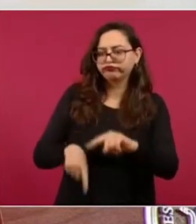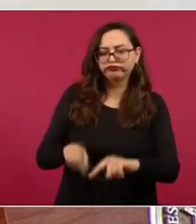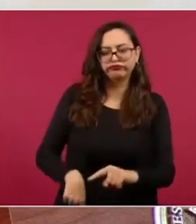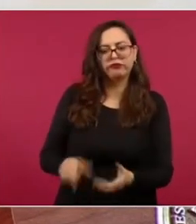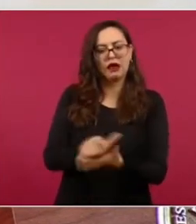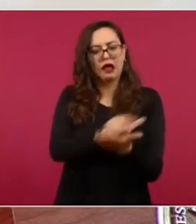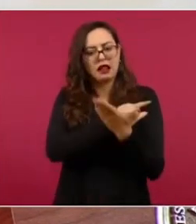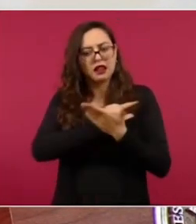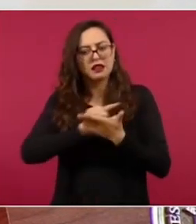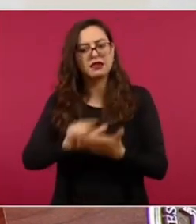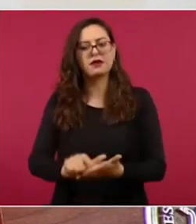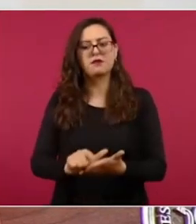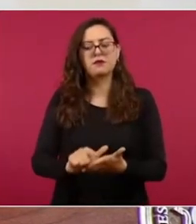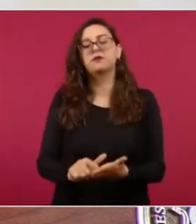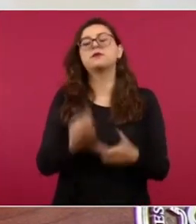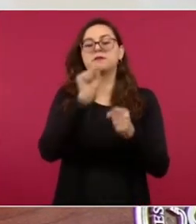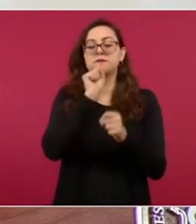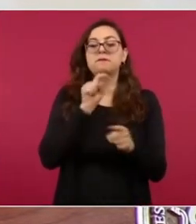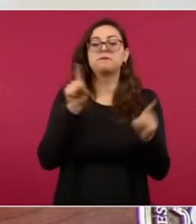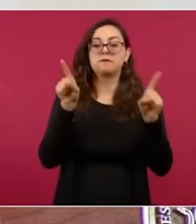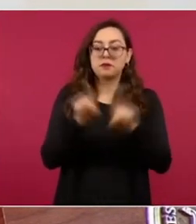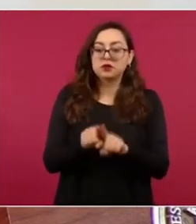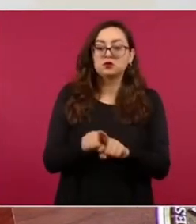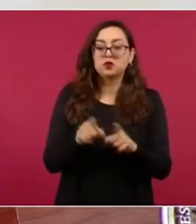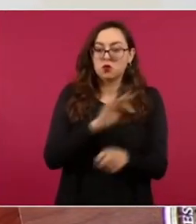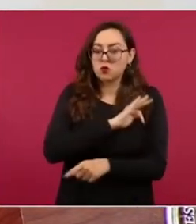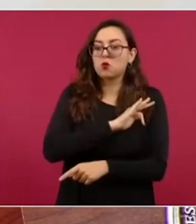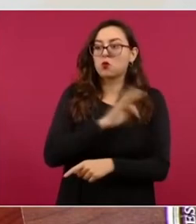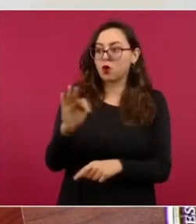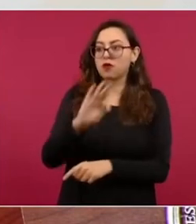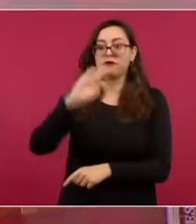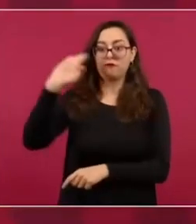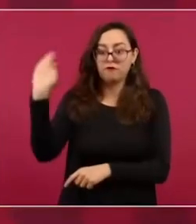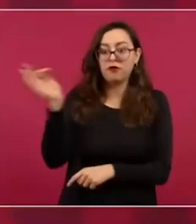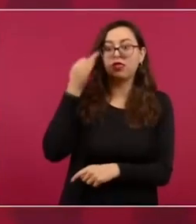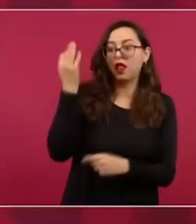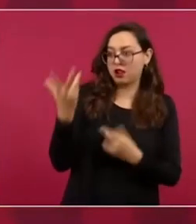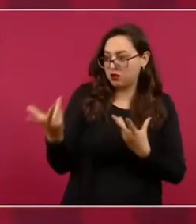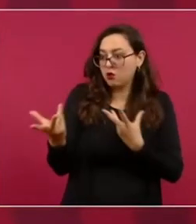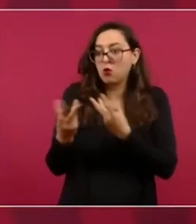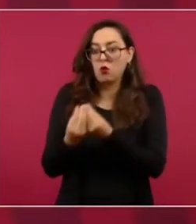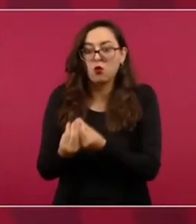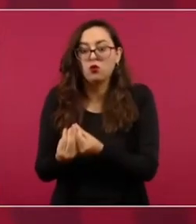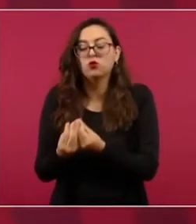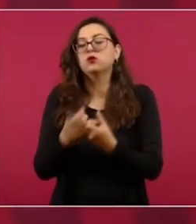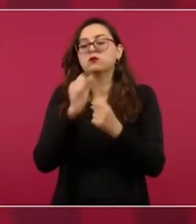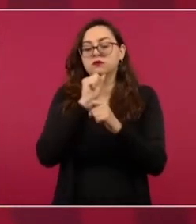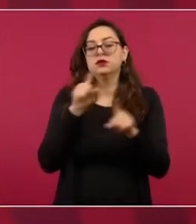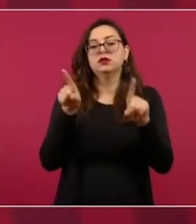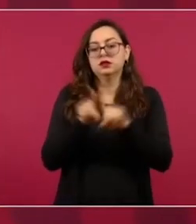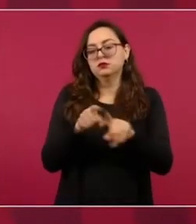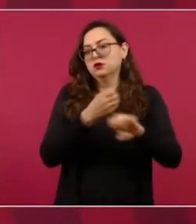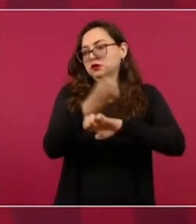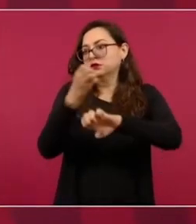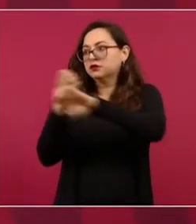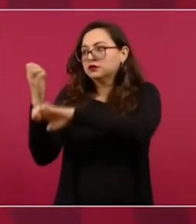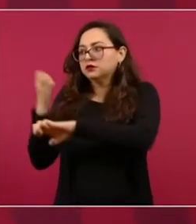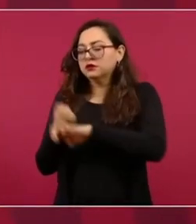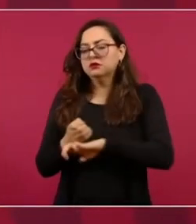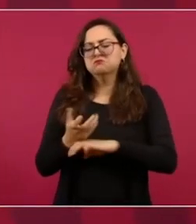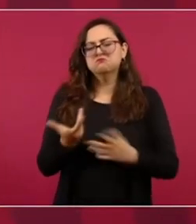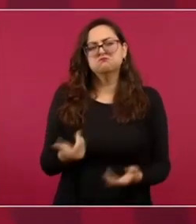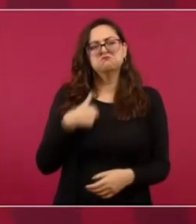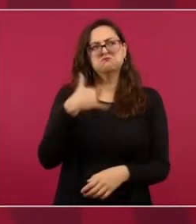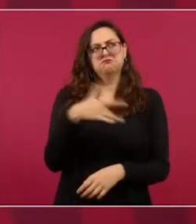incluya al Ejecutivo Federal y a los gobiernos locales. Se está actuando